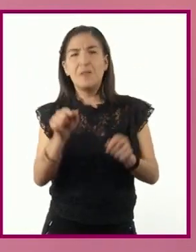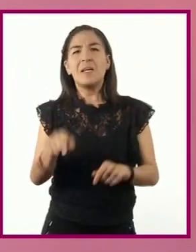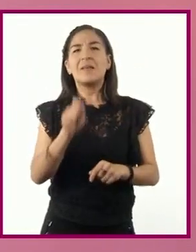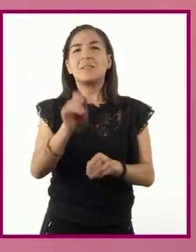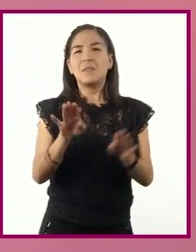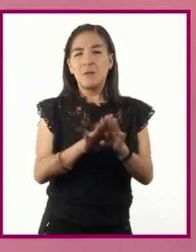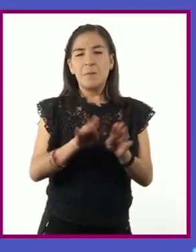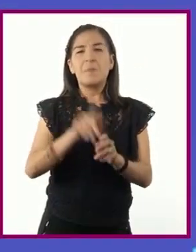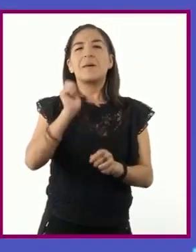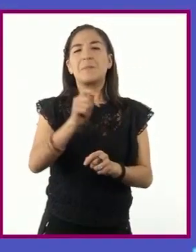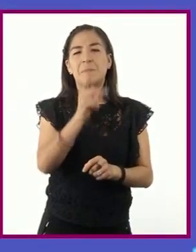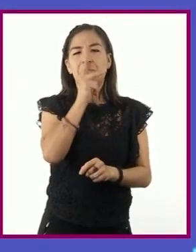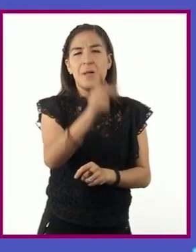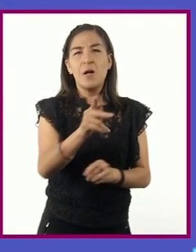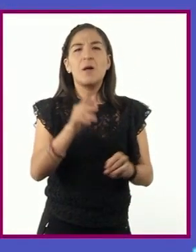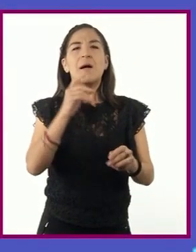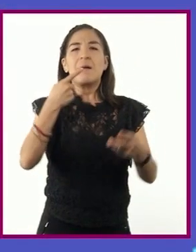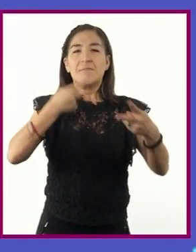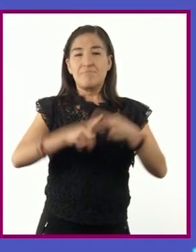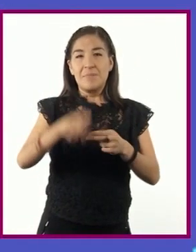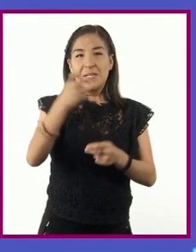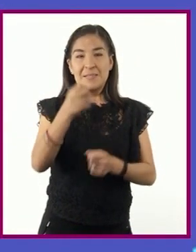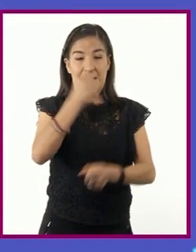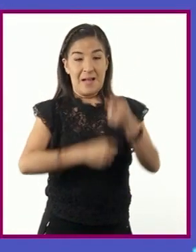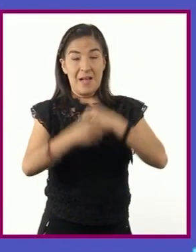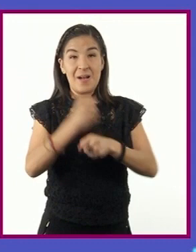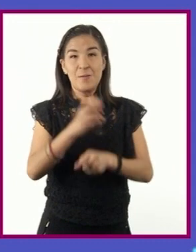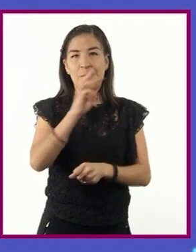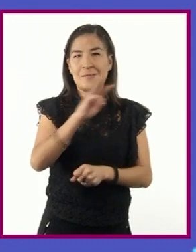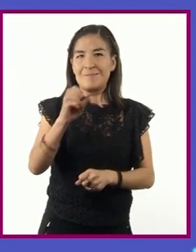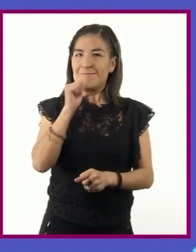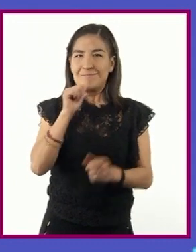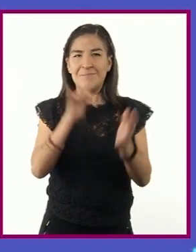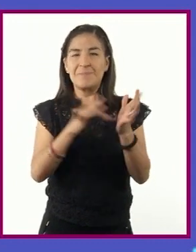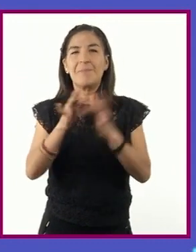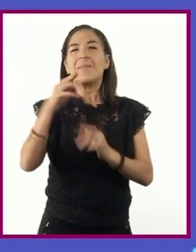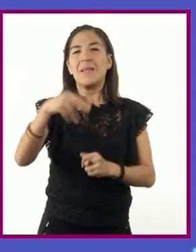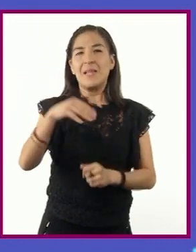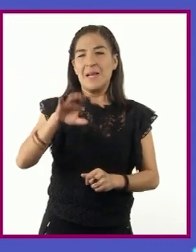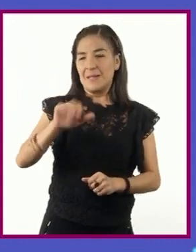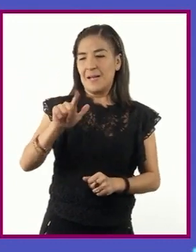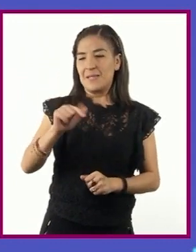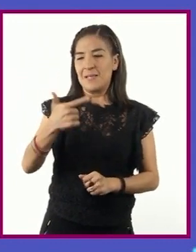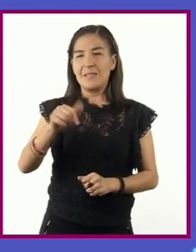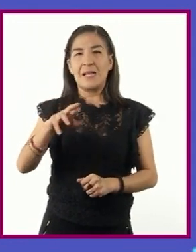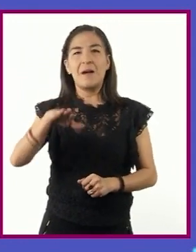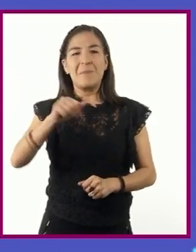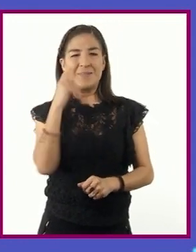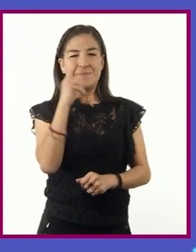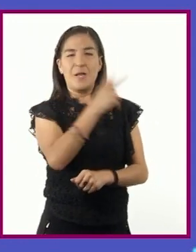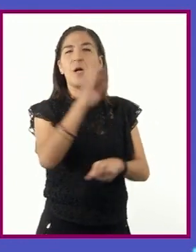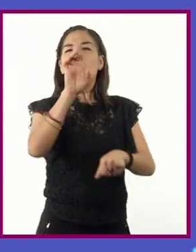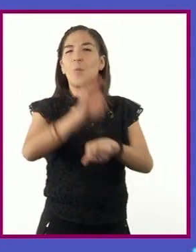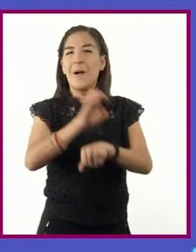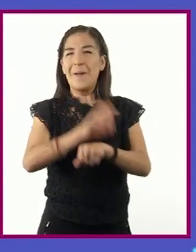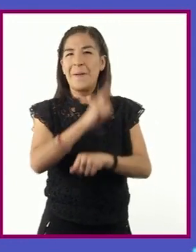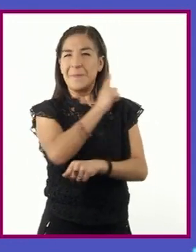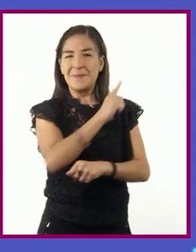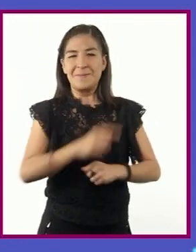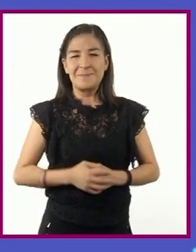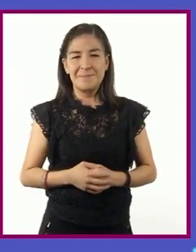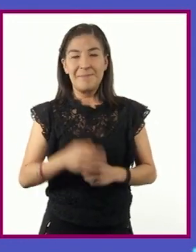griego Simías de Rodas por el año 300 a.C. Su caligrama, huevo, es una muestra.